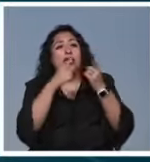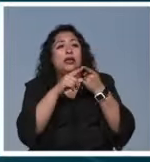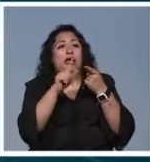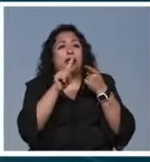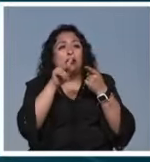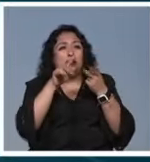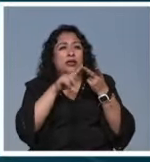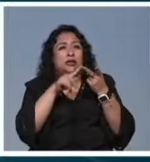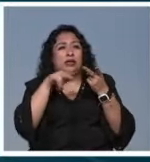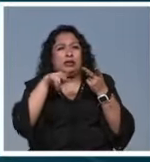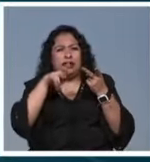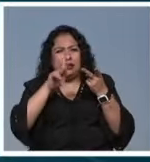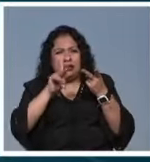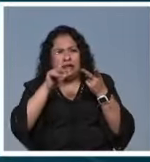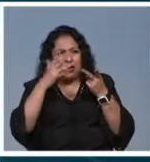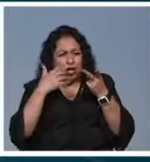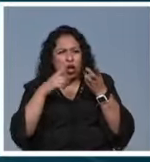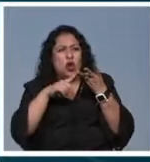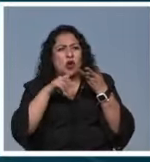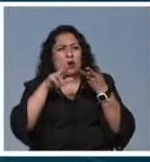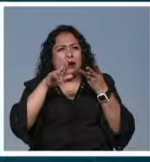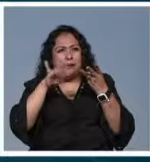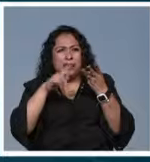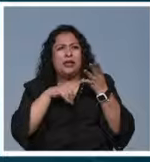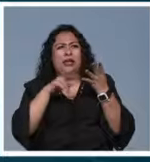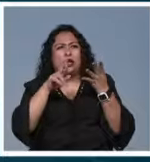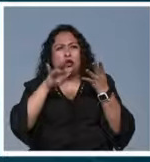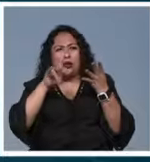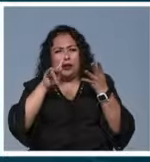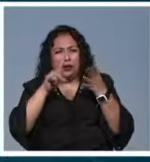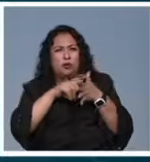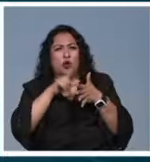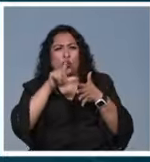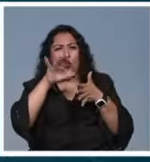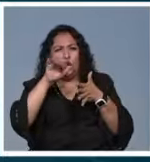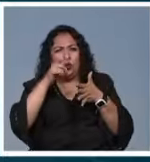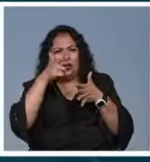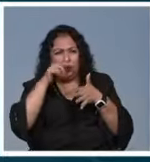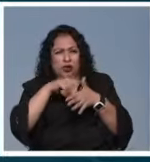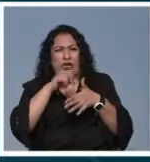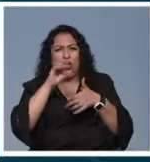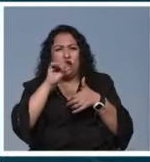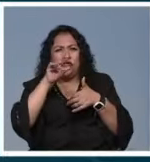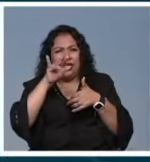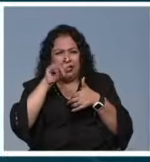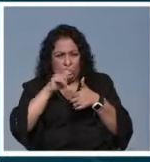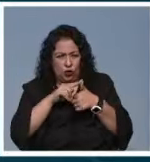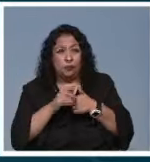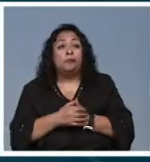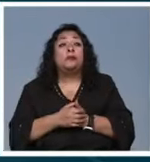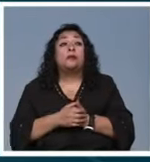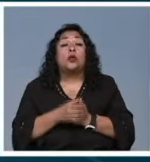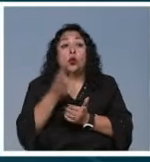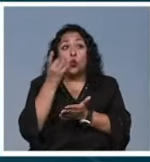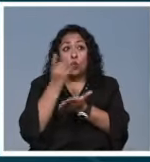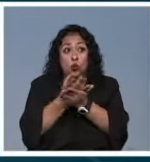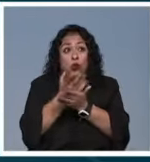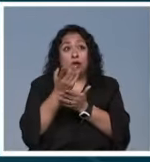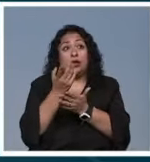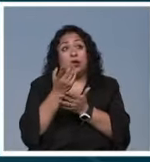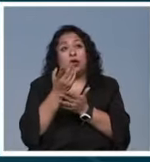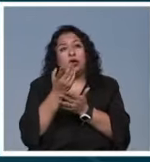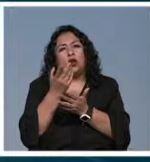Scanner, Nick León y Ezra Miller, nombres como Robert Lipok y Lucas Gutiérrez o Daito Manabe. Solamente la primera